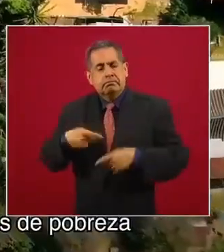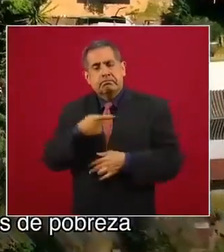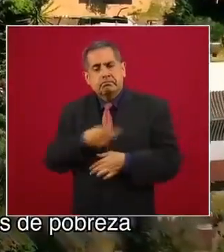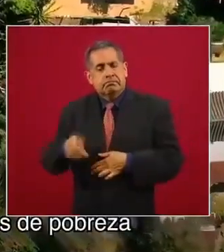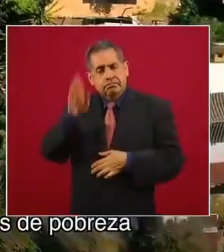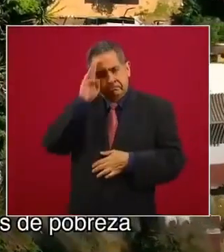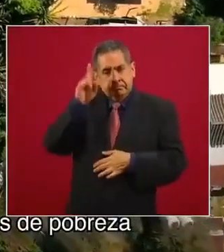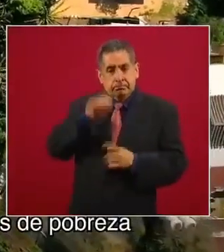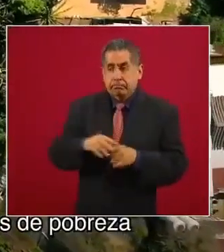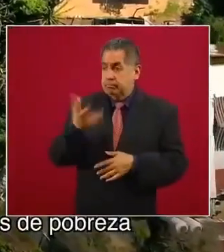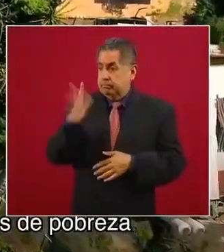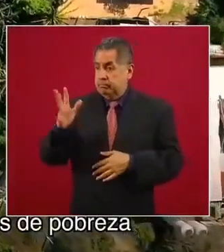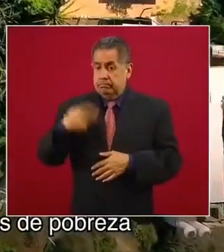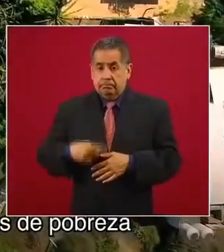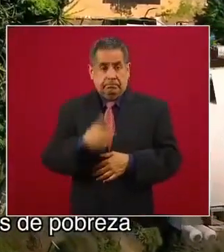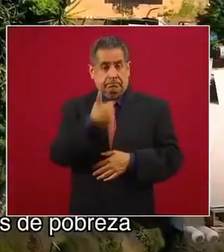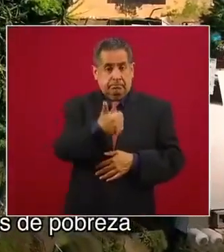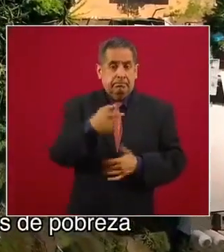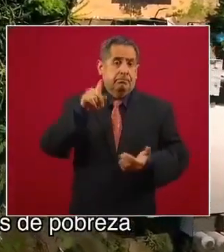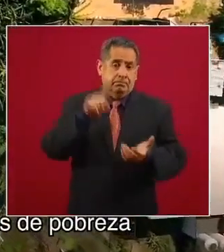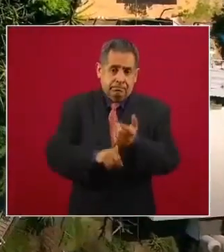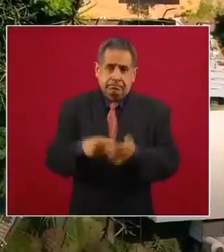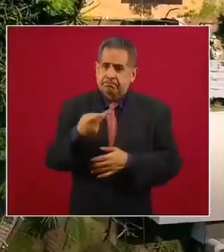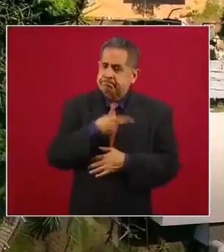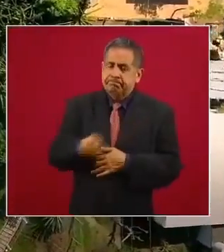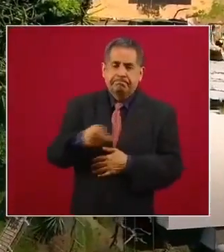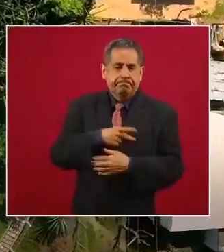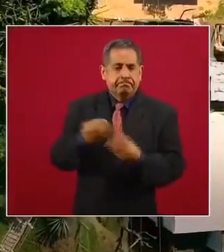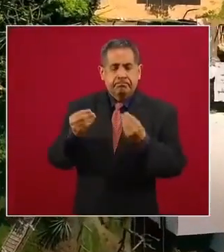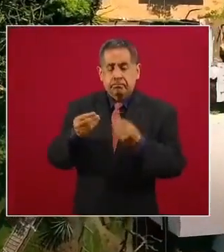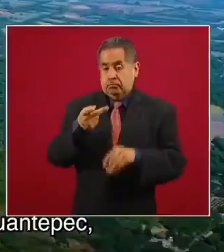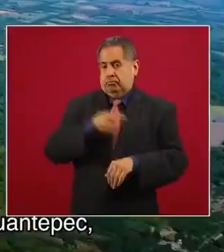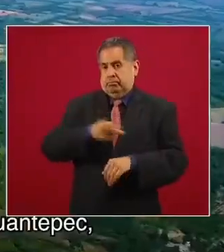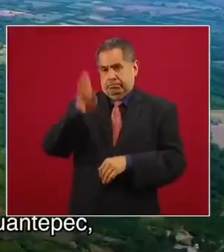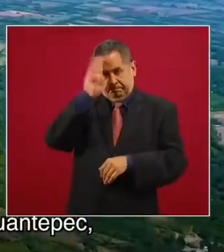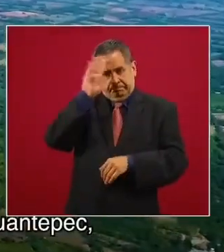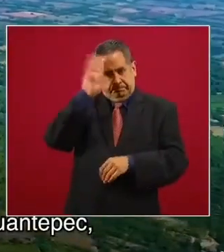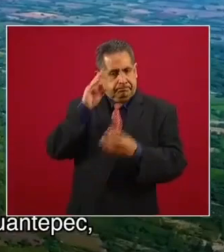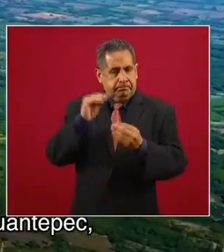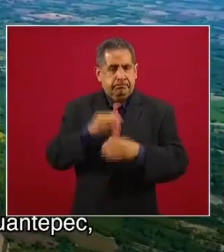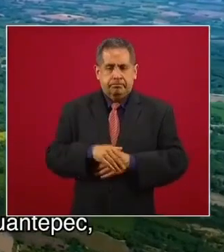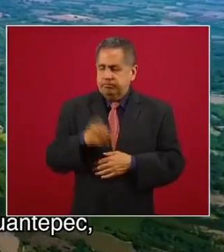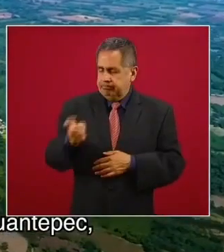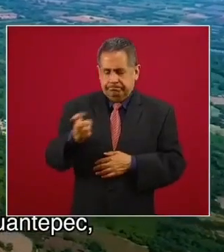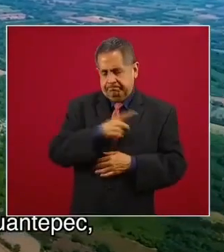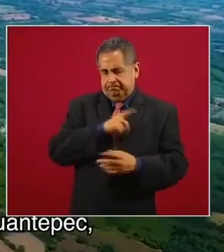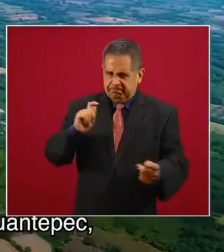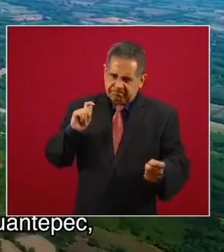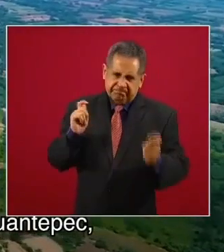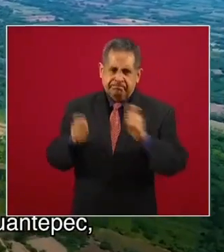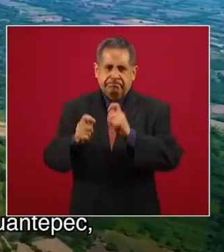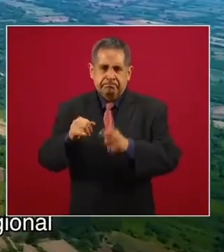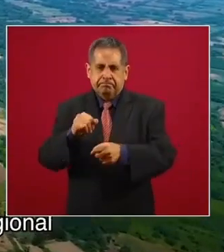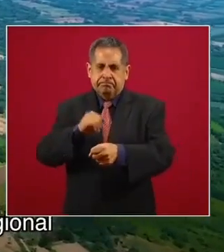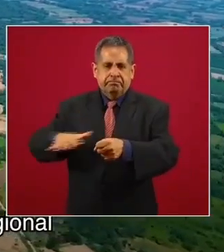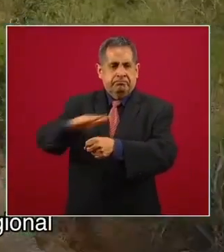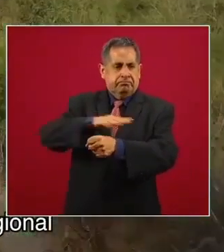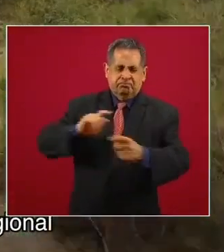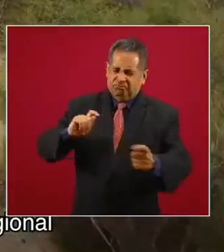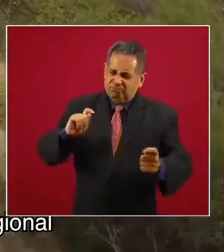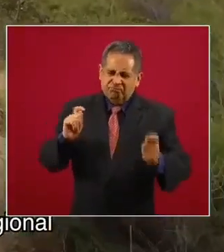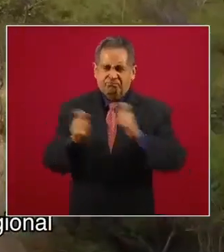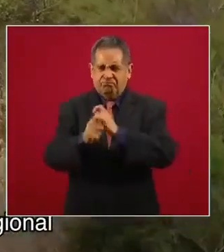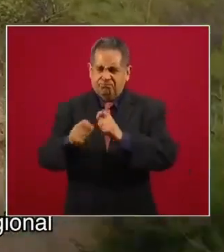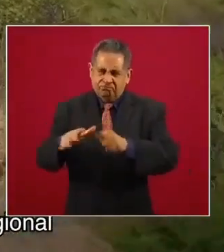en donde 6 de cada 10 personas viven en condiciones de pobreza o pobreza extrema. Llegó el momento de transformar al Istmo de Tehuantepec, de impulsar